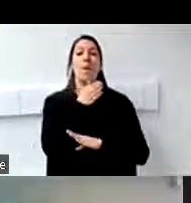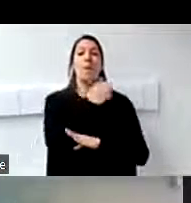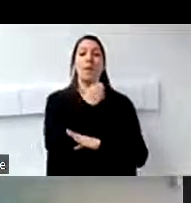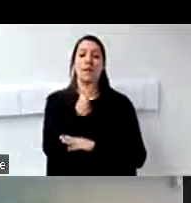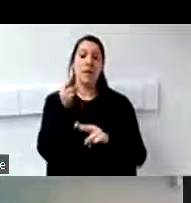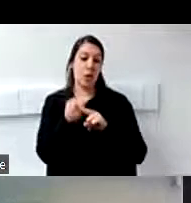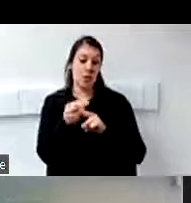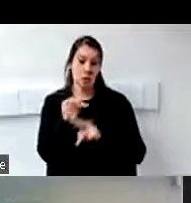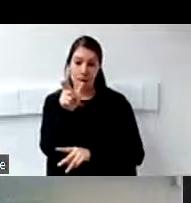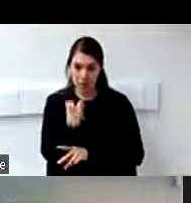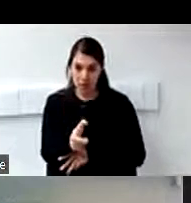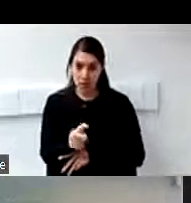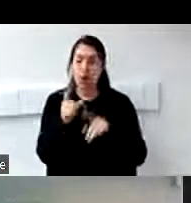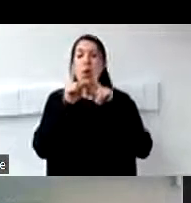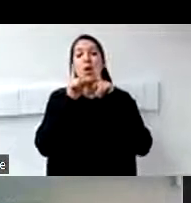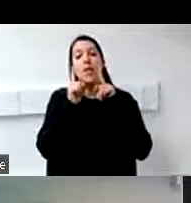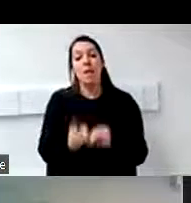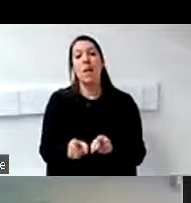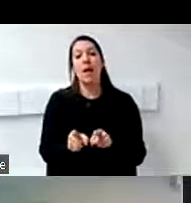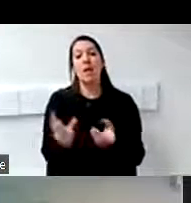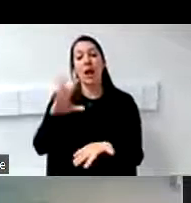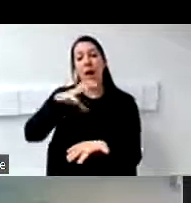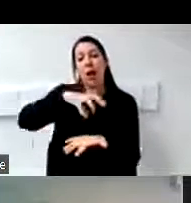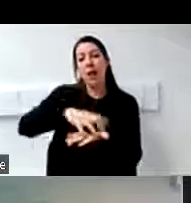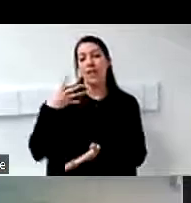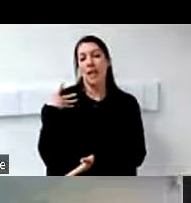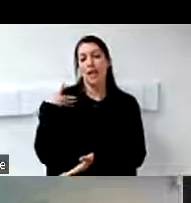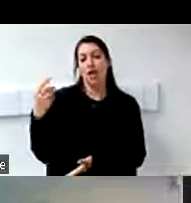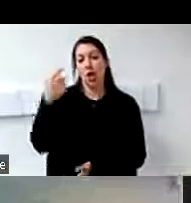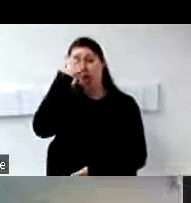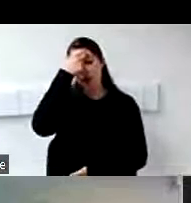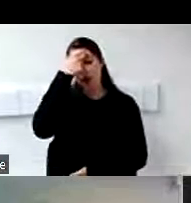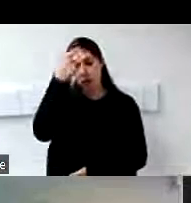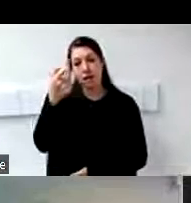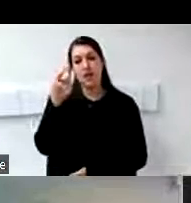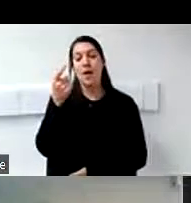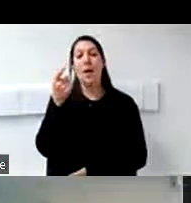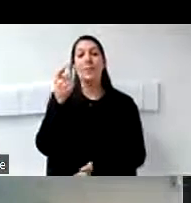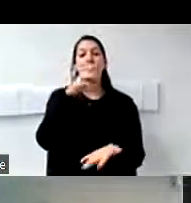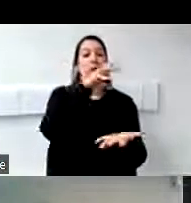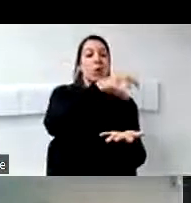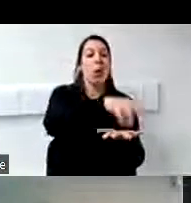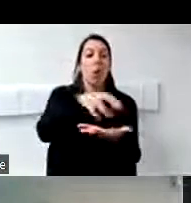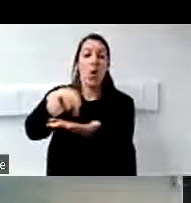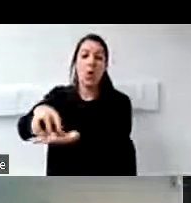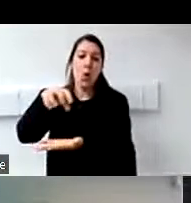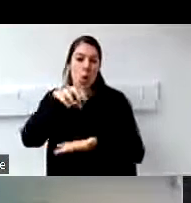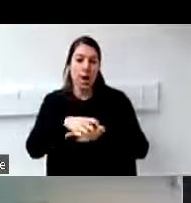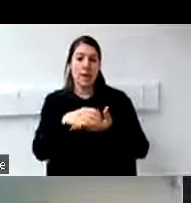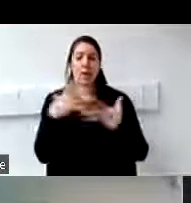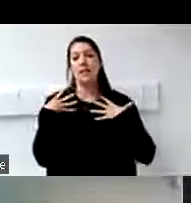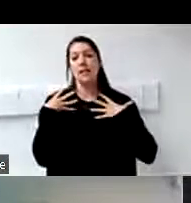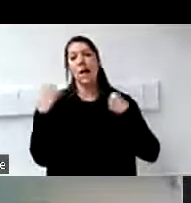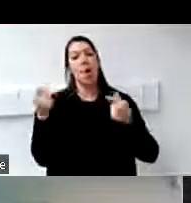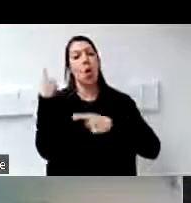y una guía para las direcciones técnicas de los distintos prestadores del departamento,